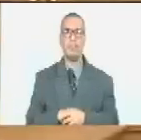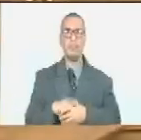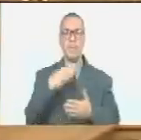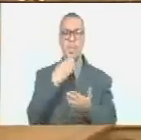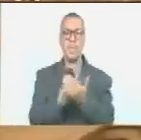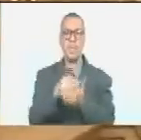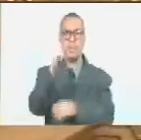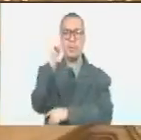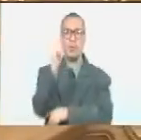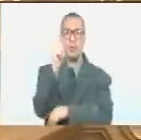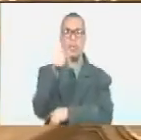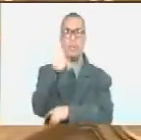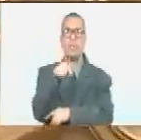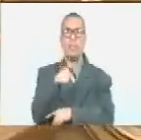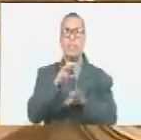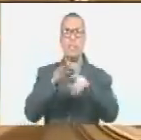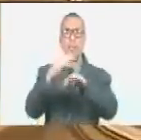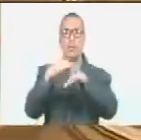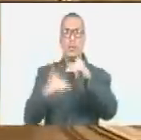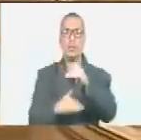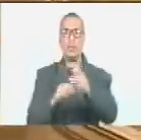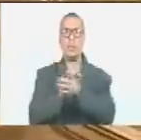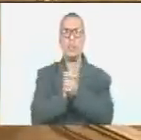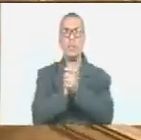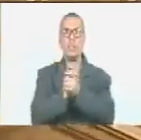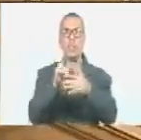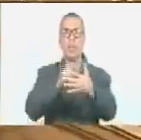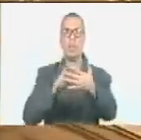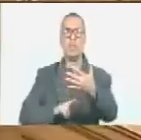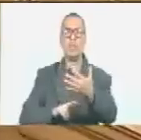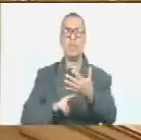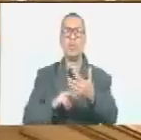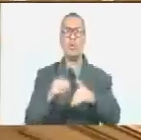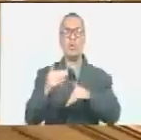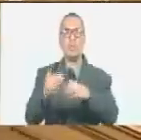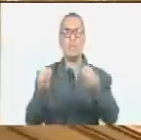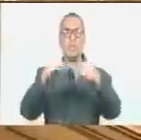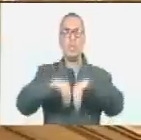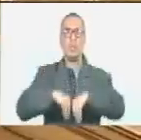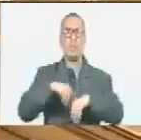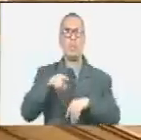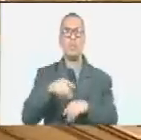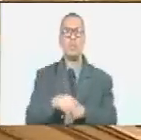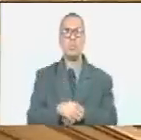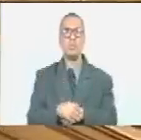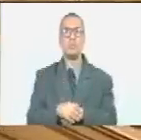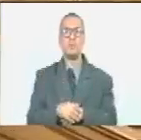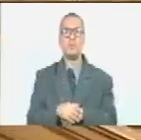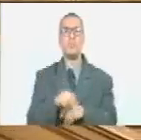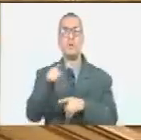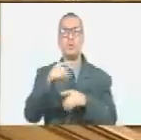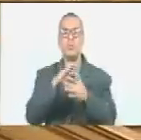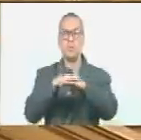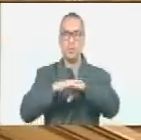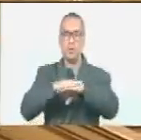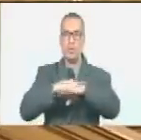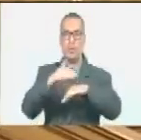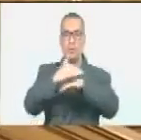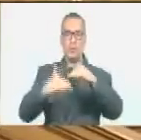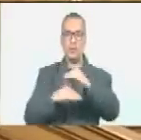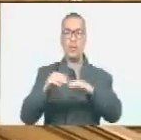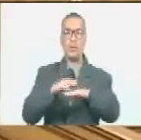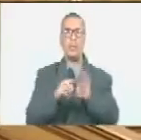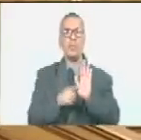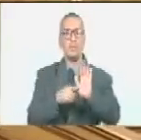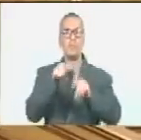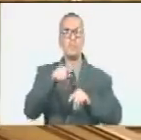Gracias, diputada. Ciudadana subsecretaria, por favor, sírvase a dar lectura del proyecto de acuerdo. ¿O va a leer usted? Ah, lo va a leer la diputada. Disculpe, subsecretaria.